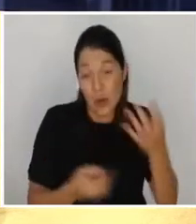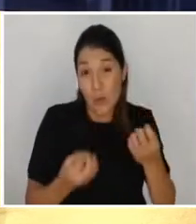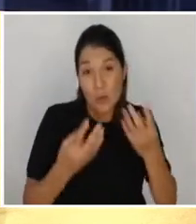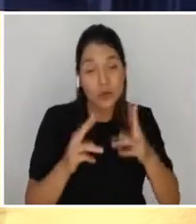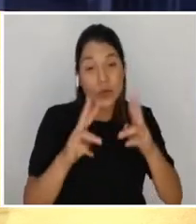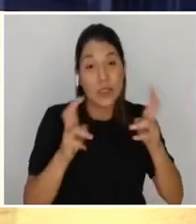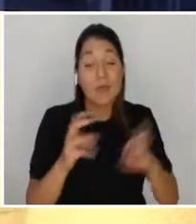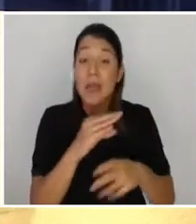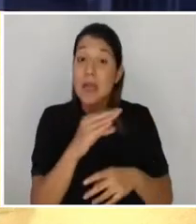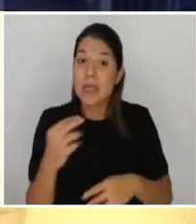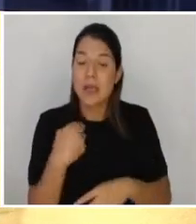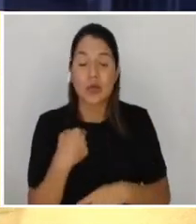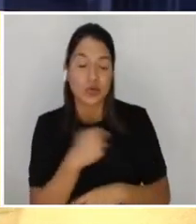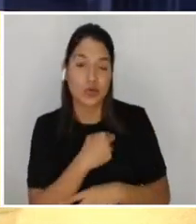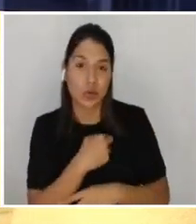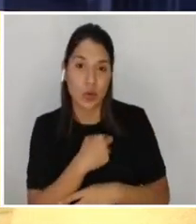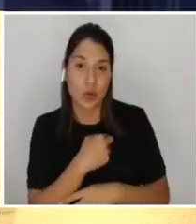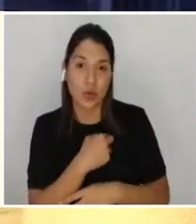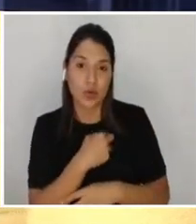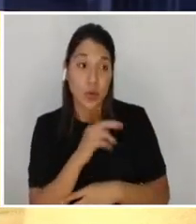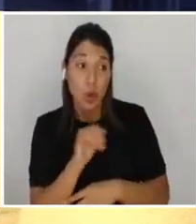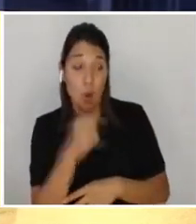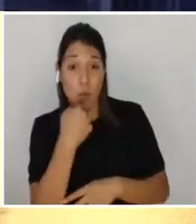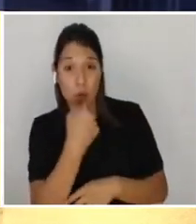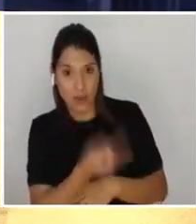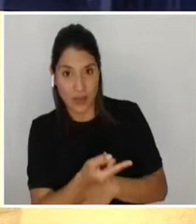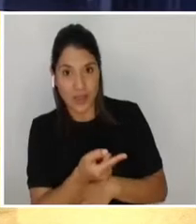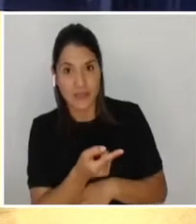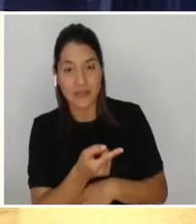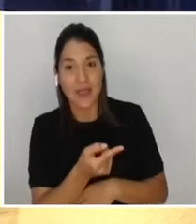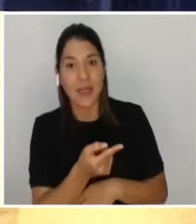nosotros, como estaba diciendo aquí la empresaria,